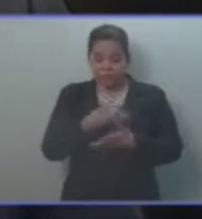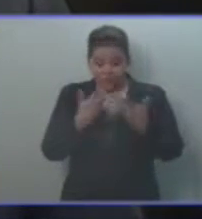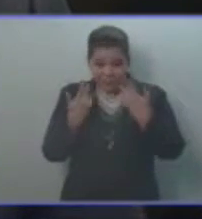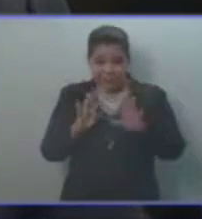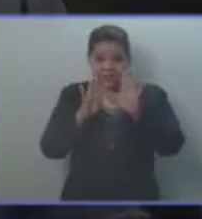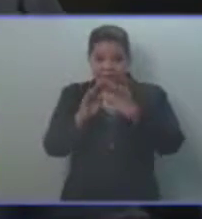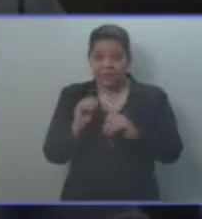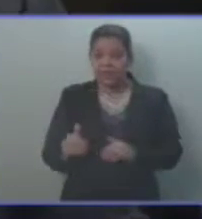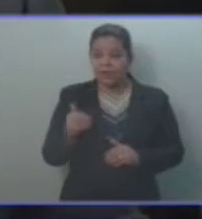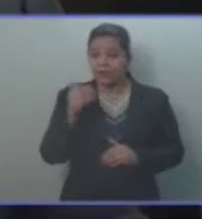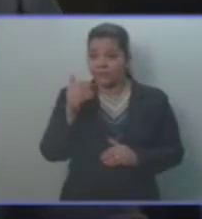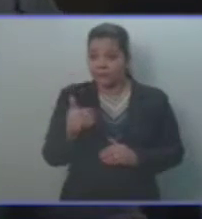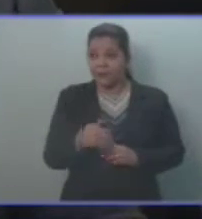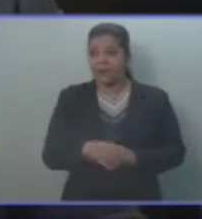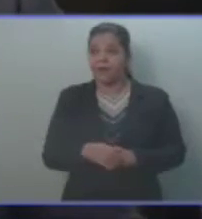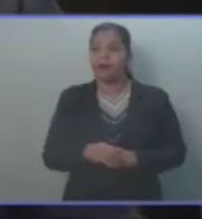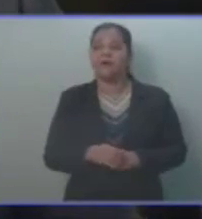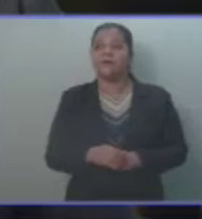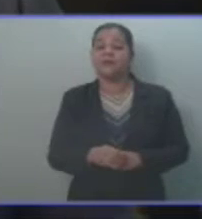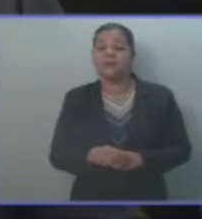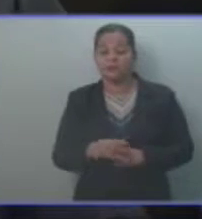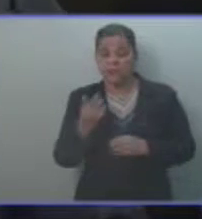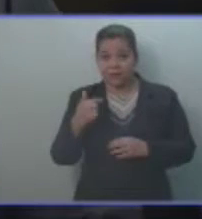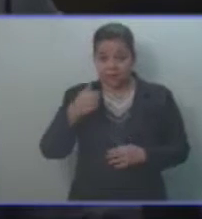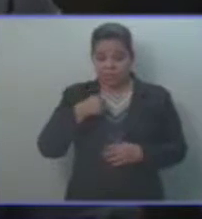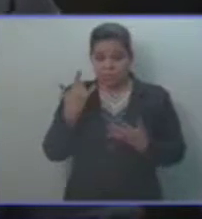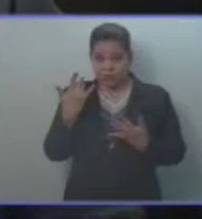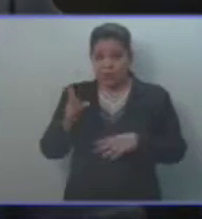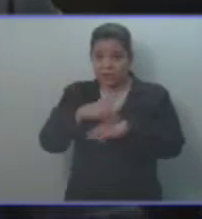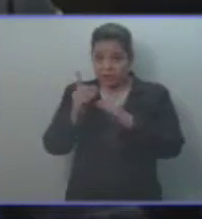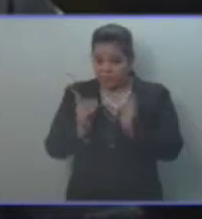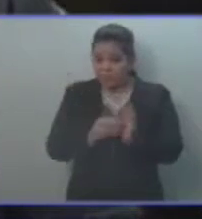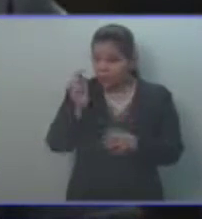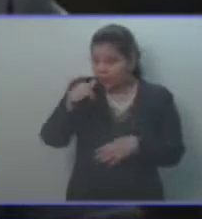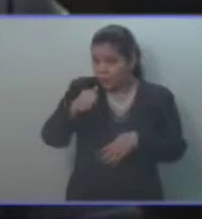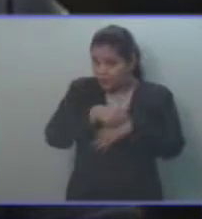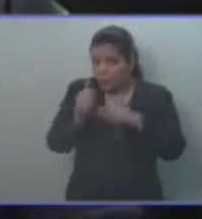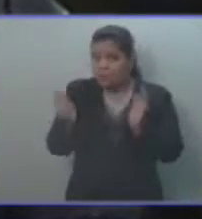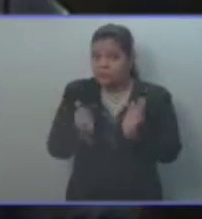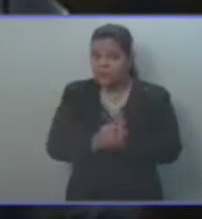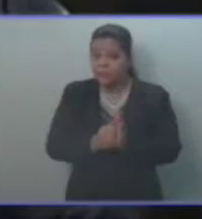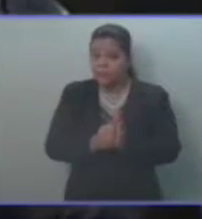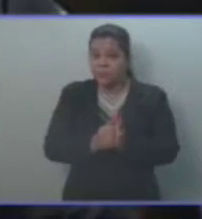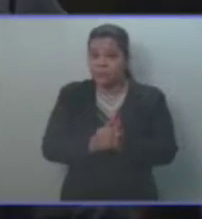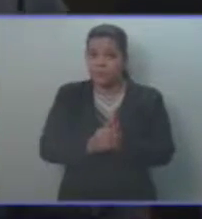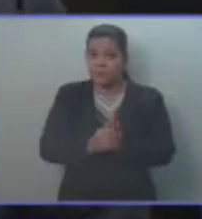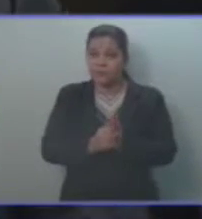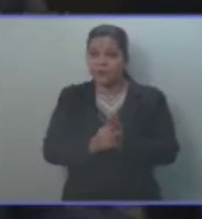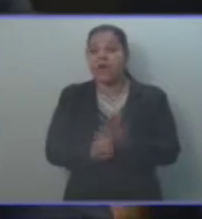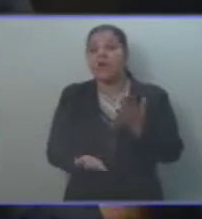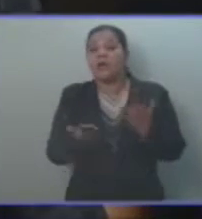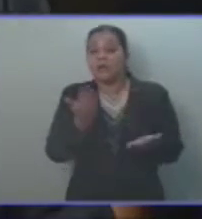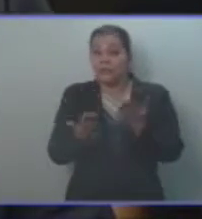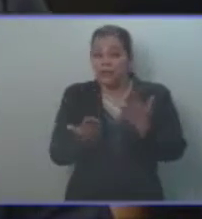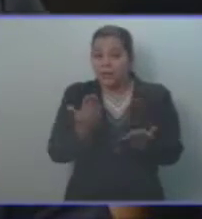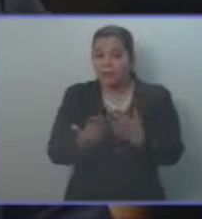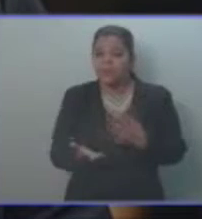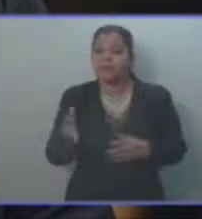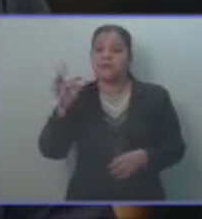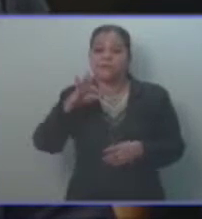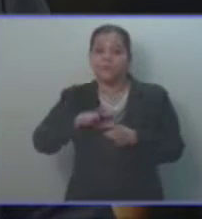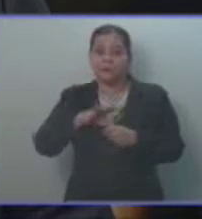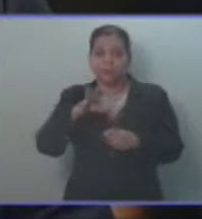que he estado como diputado en este Pleno Legislativo, quizás es de las